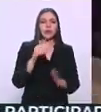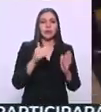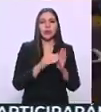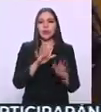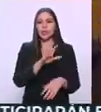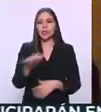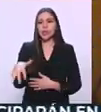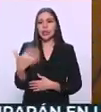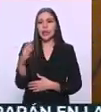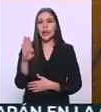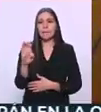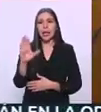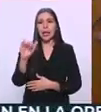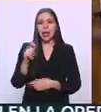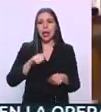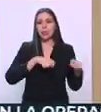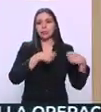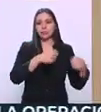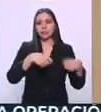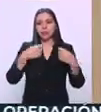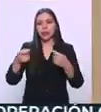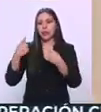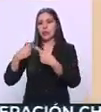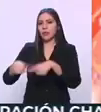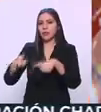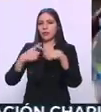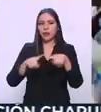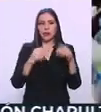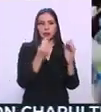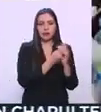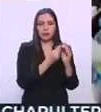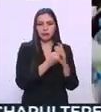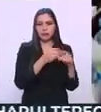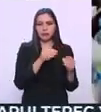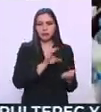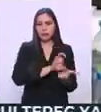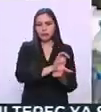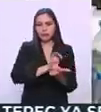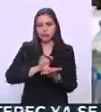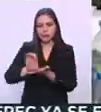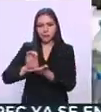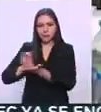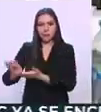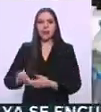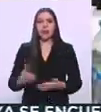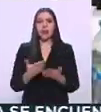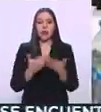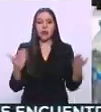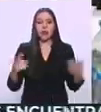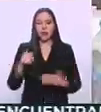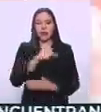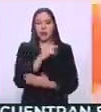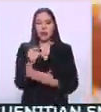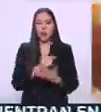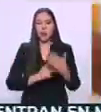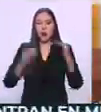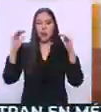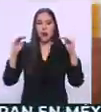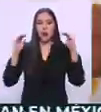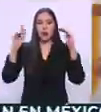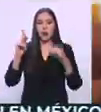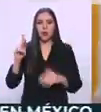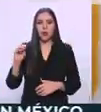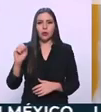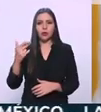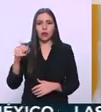85.515 becas distribuidas en diferentes modalidades. Actualmente, el Programa Nacional de Posgrados de Calidad